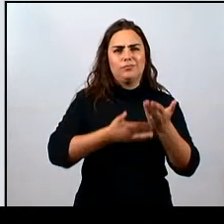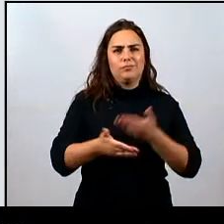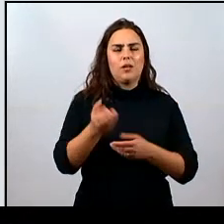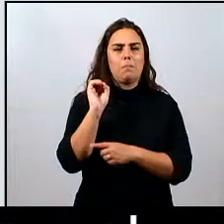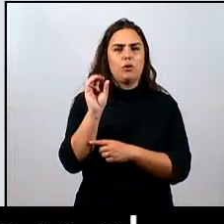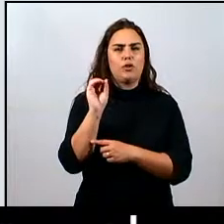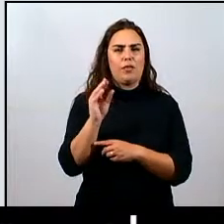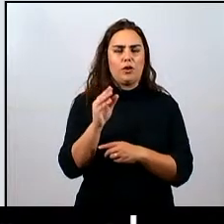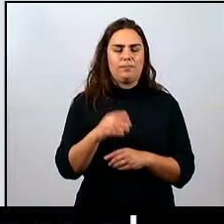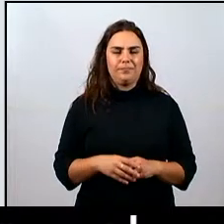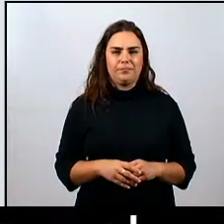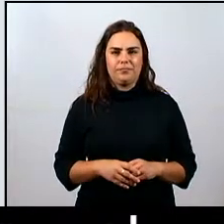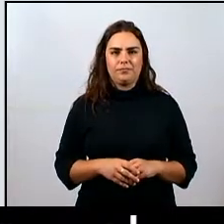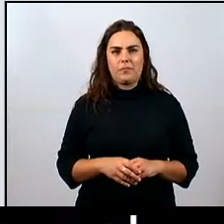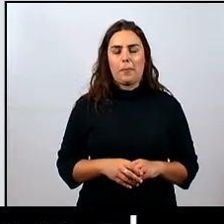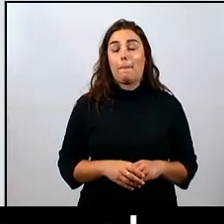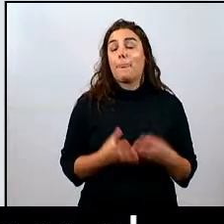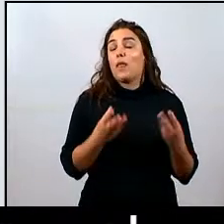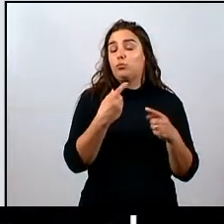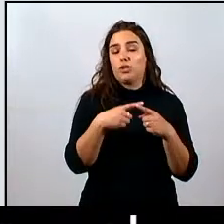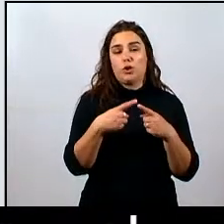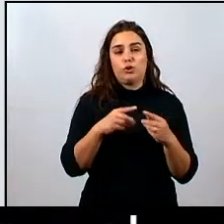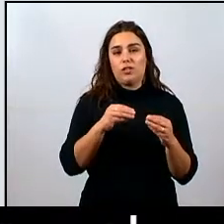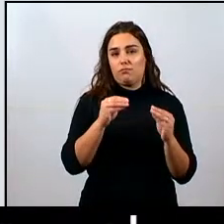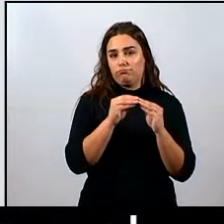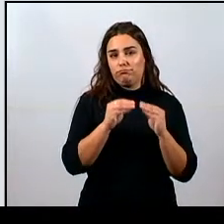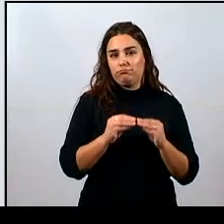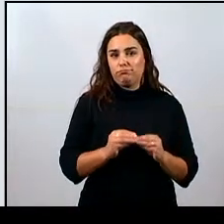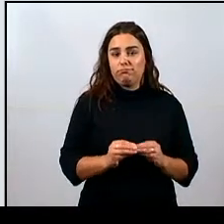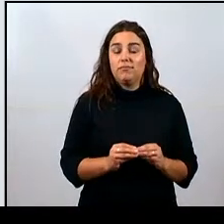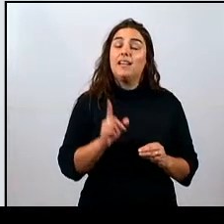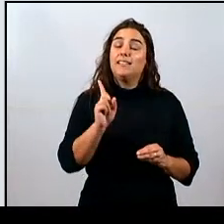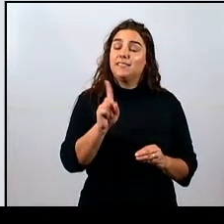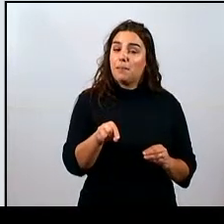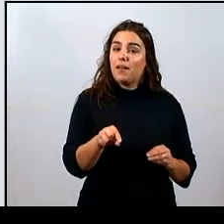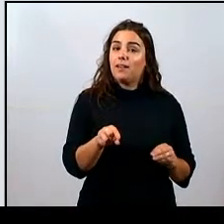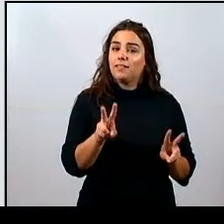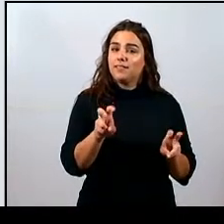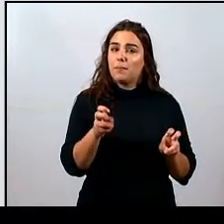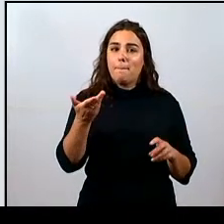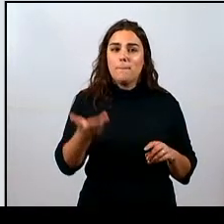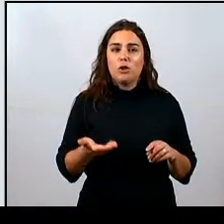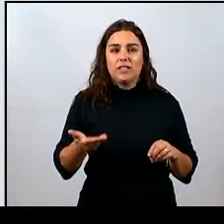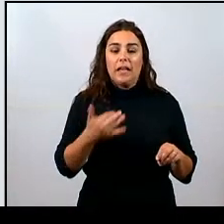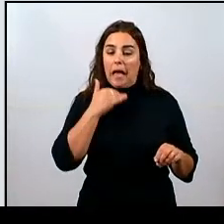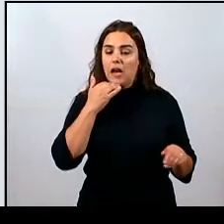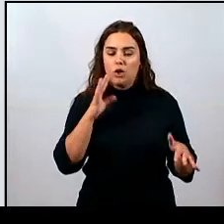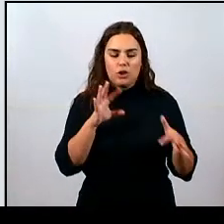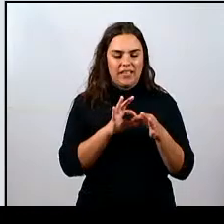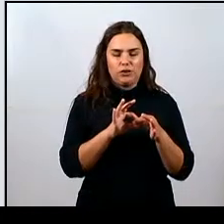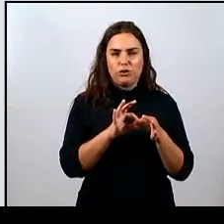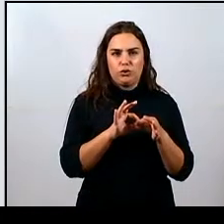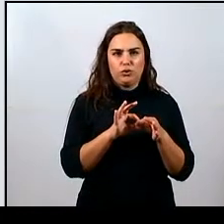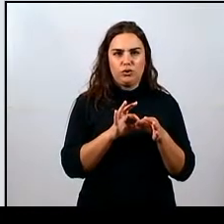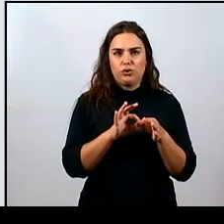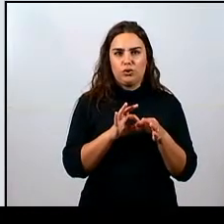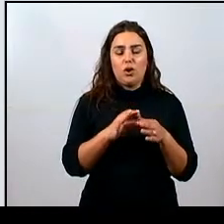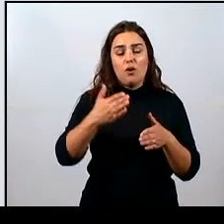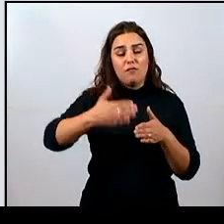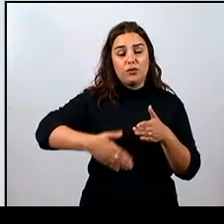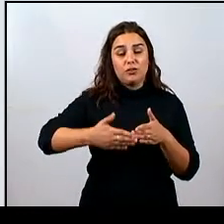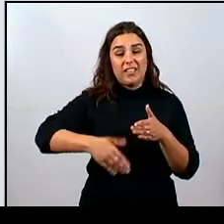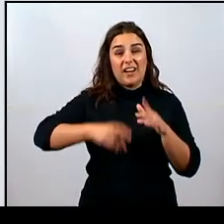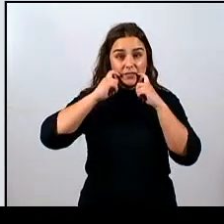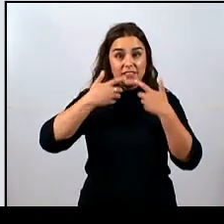exposiciones. Compartimos muchas cosas y entre ellas también la importancia de un nexo que traspasa fronteras